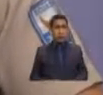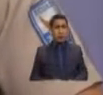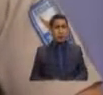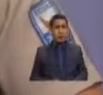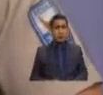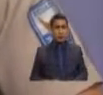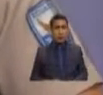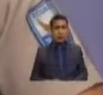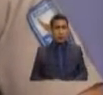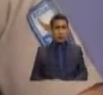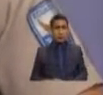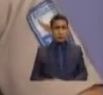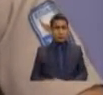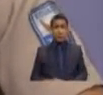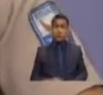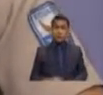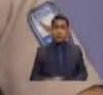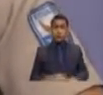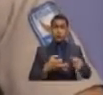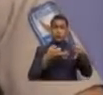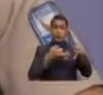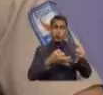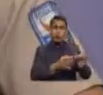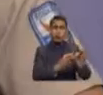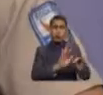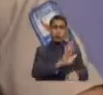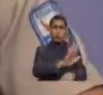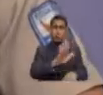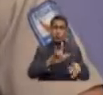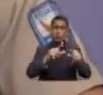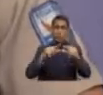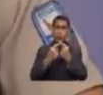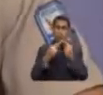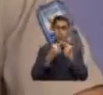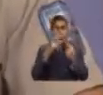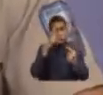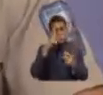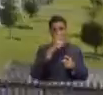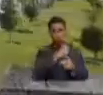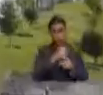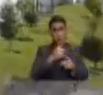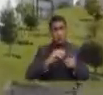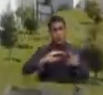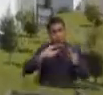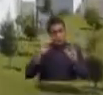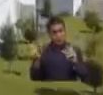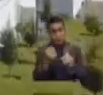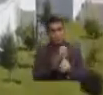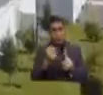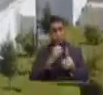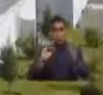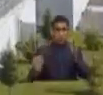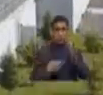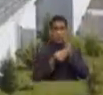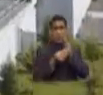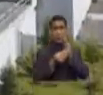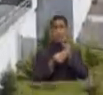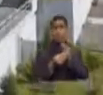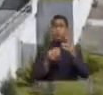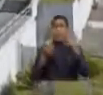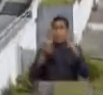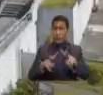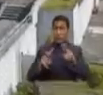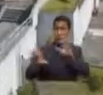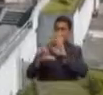una manera de actuar. Y eso es lo que provoca que la violencia se incremente. Y para ello la legislación también ha